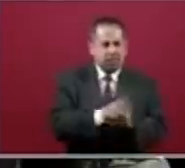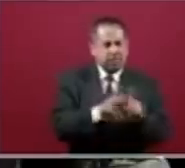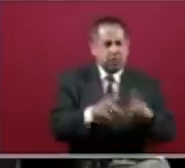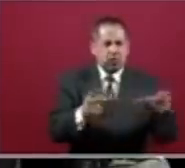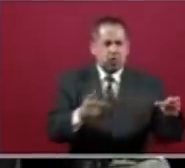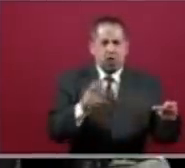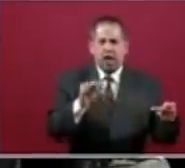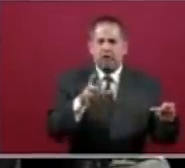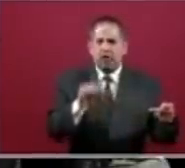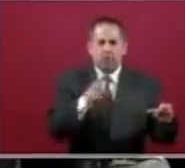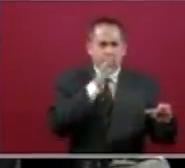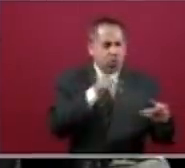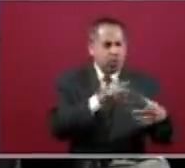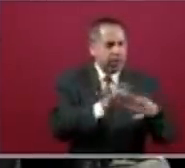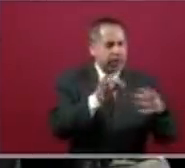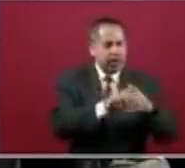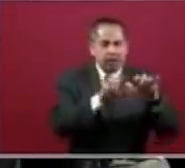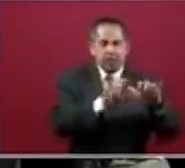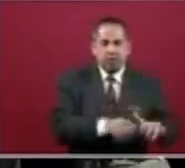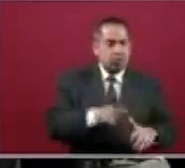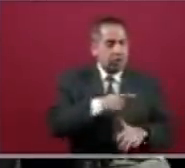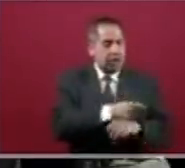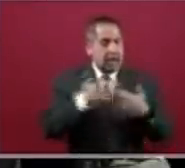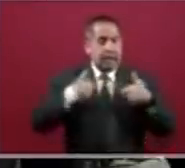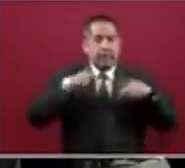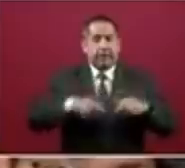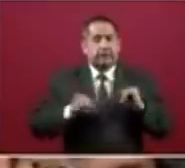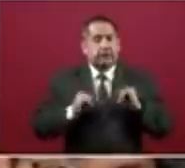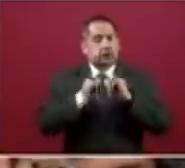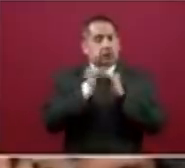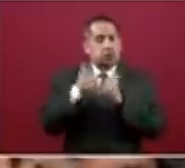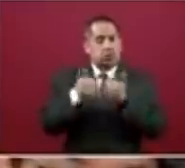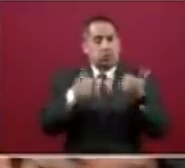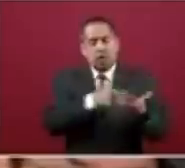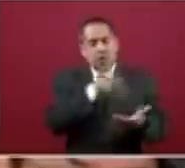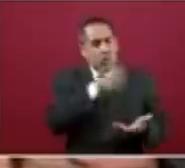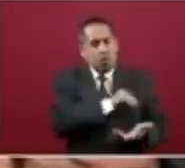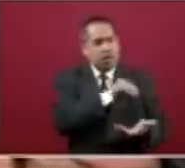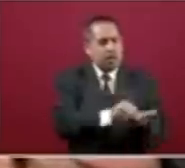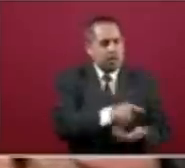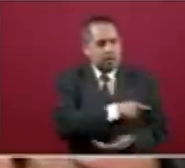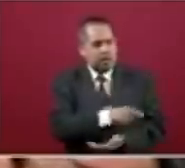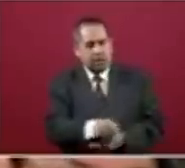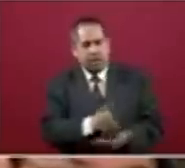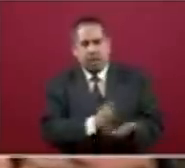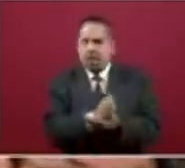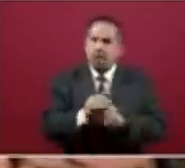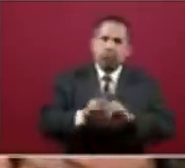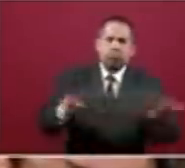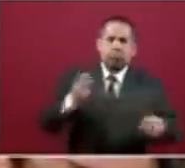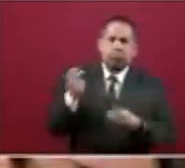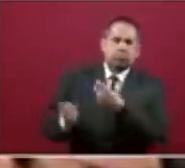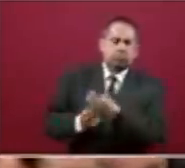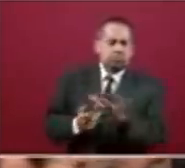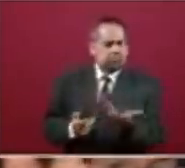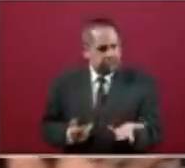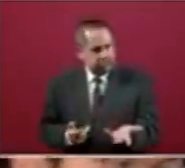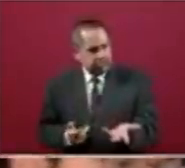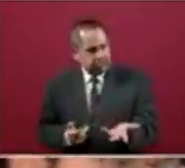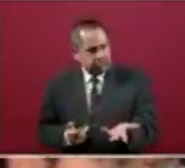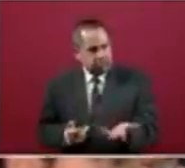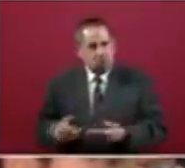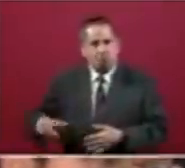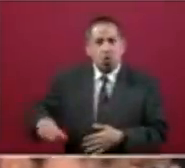porque representa una institución autónoma. ¿Qué va a hacer al respecto su gobierno? Porque la